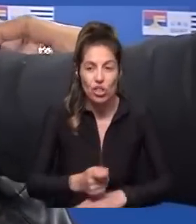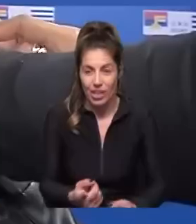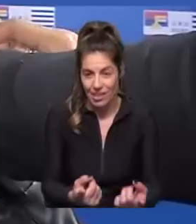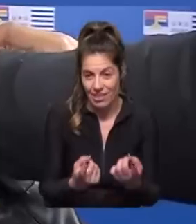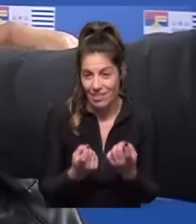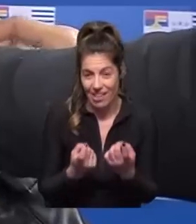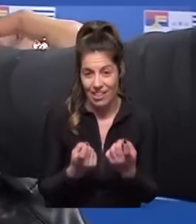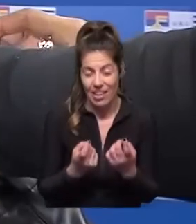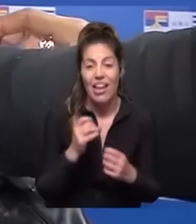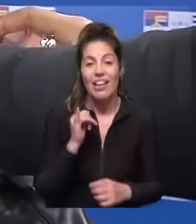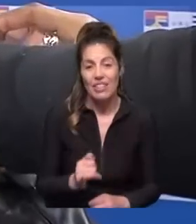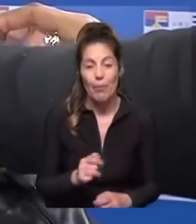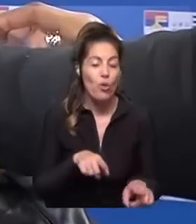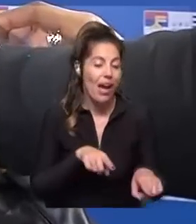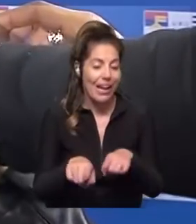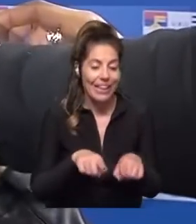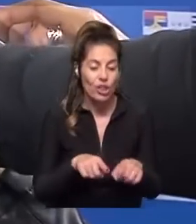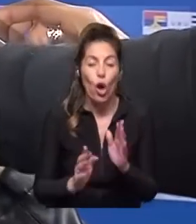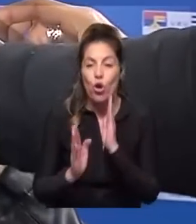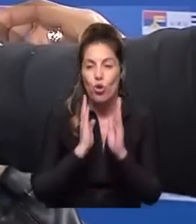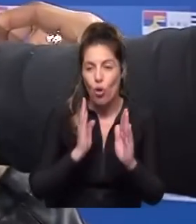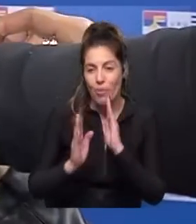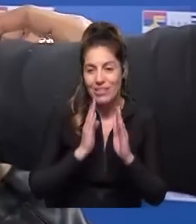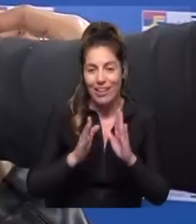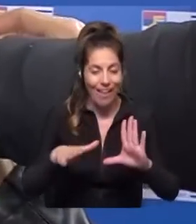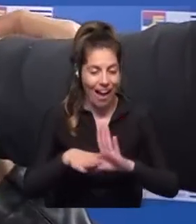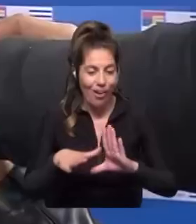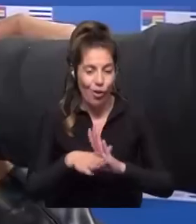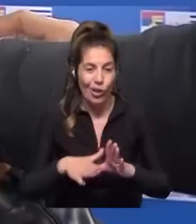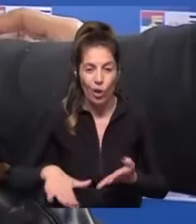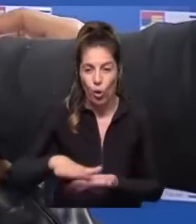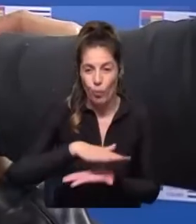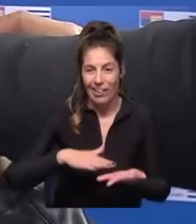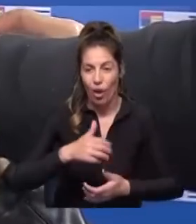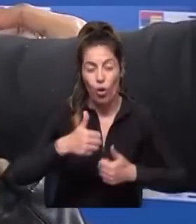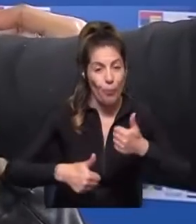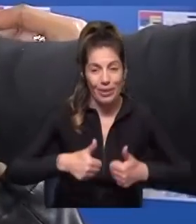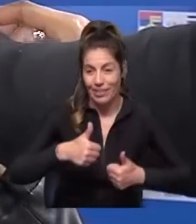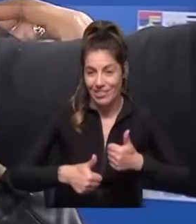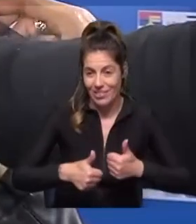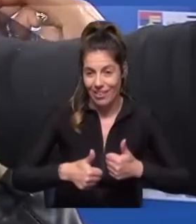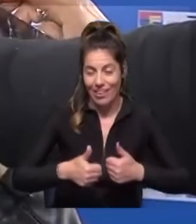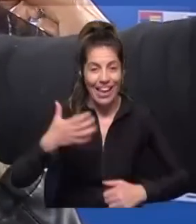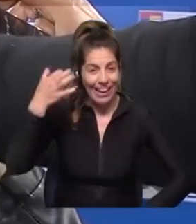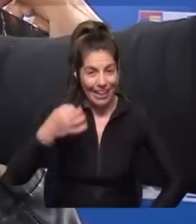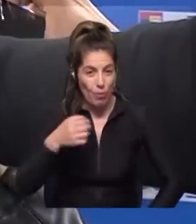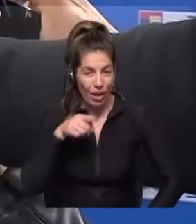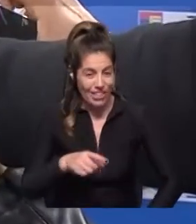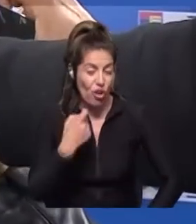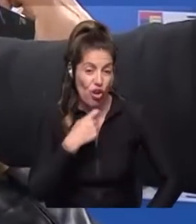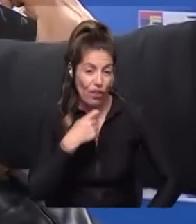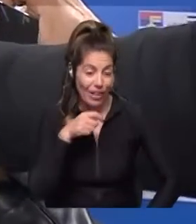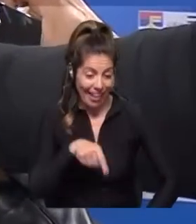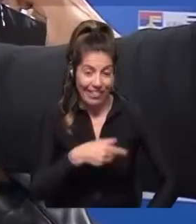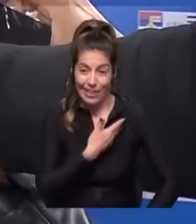y hay que tener una gestión comercial acorde con un mercado de competencia digamos no y creemos que eso es lo que le ha faltado